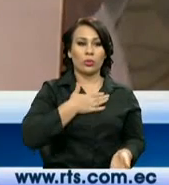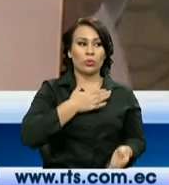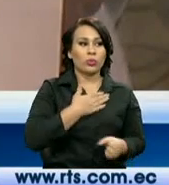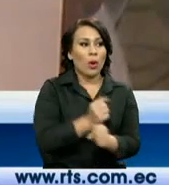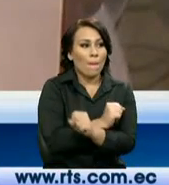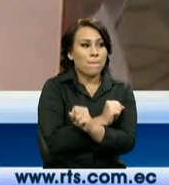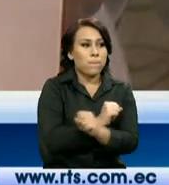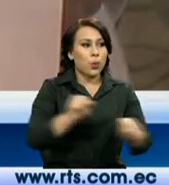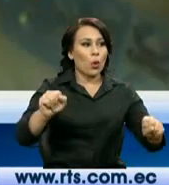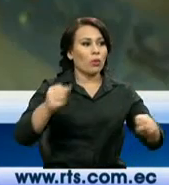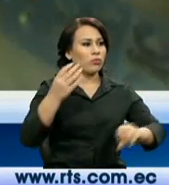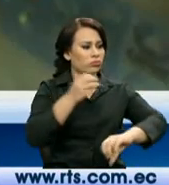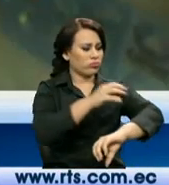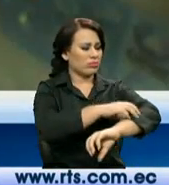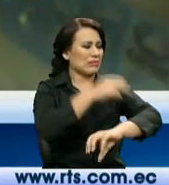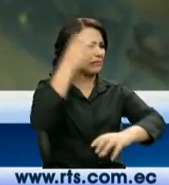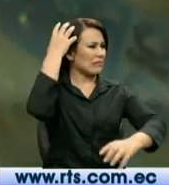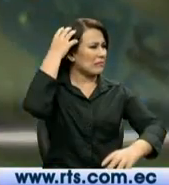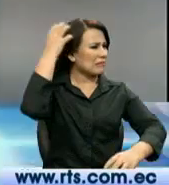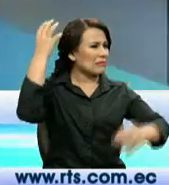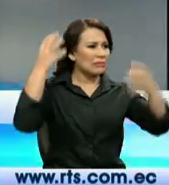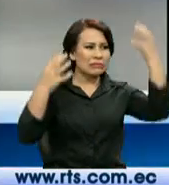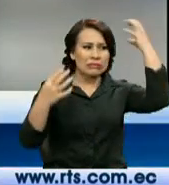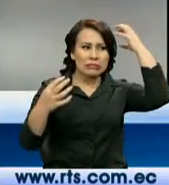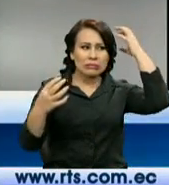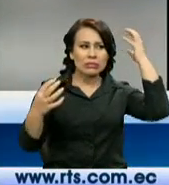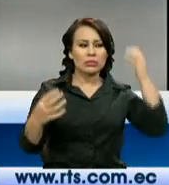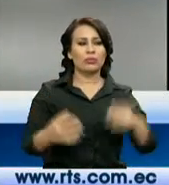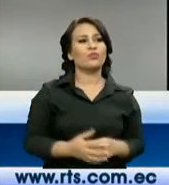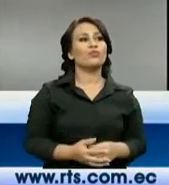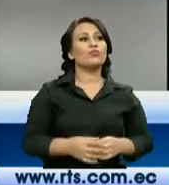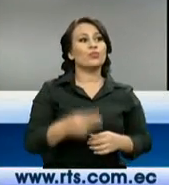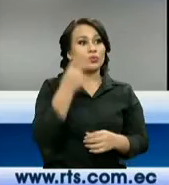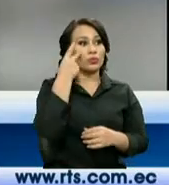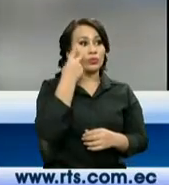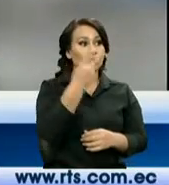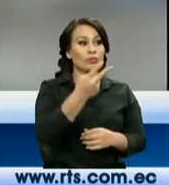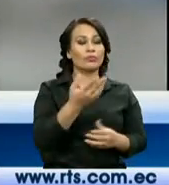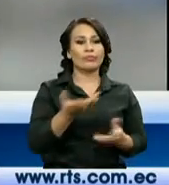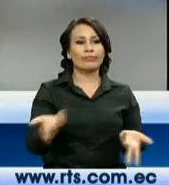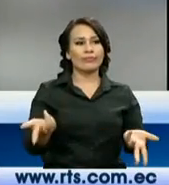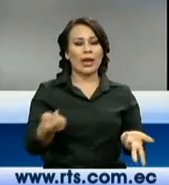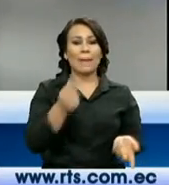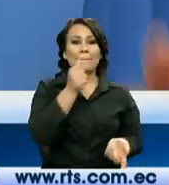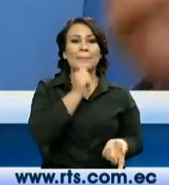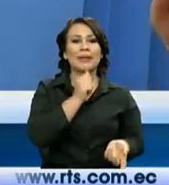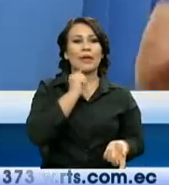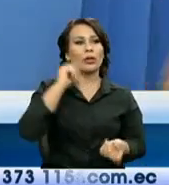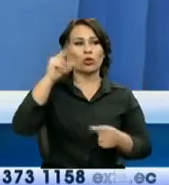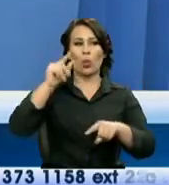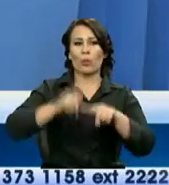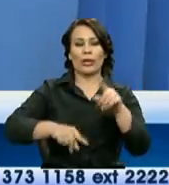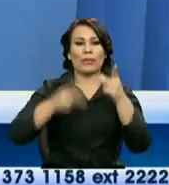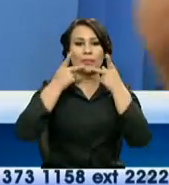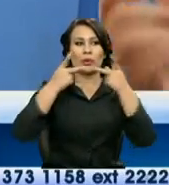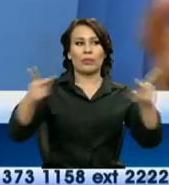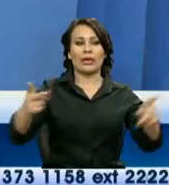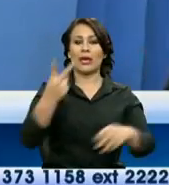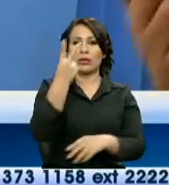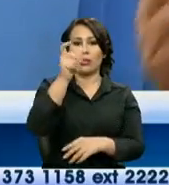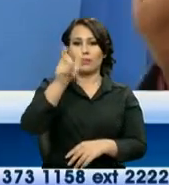con severos traumas en el cráneo. Hay que llevarlo al hospital, pues. Las imágenes son conservadas por la defensa legal de dos